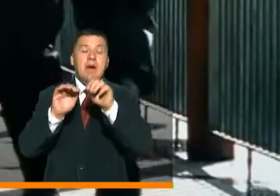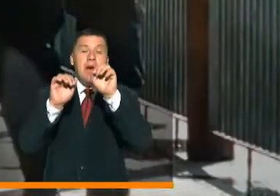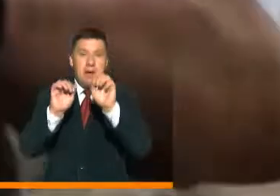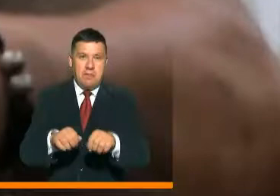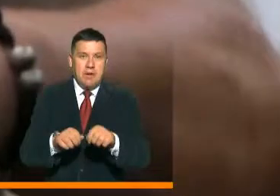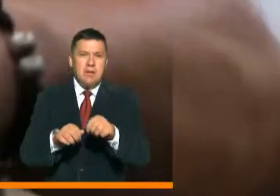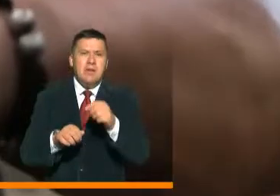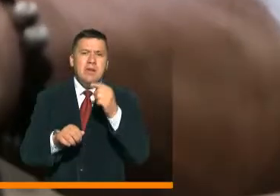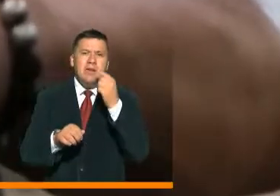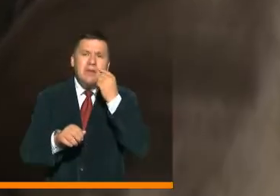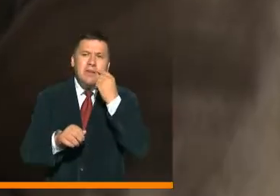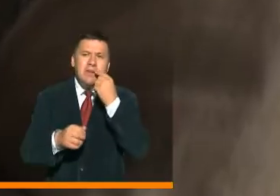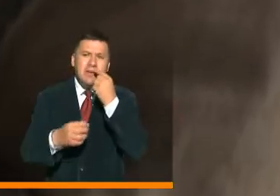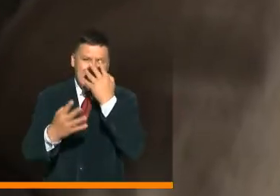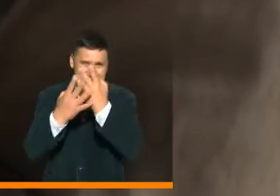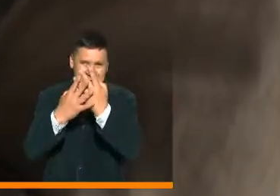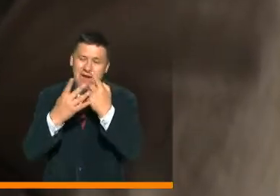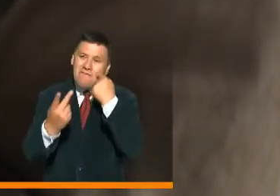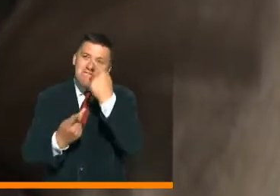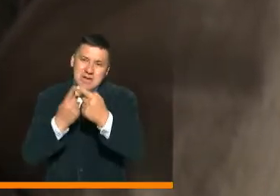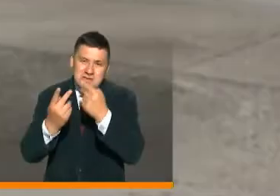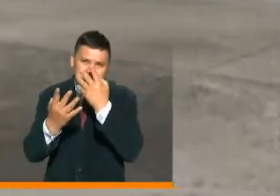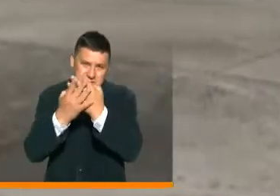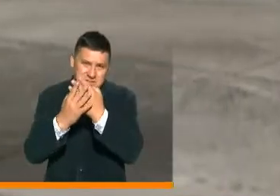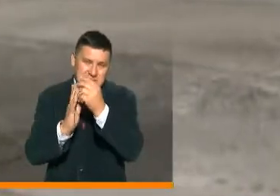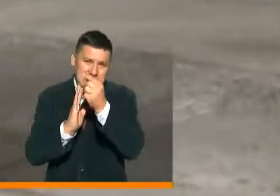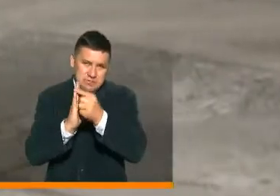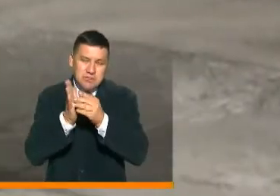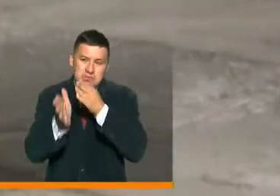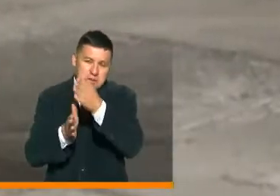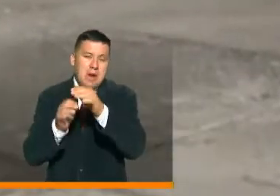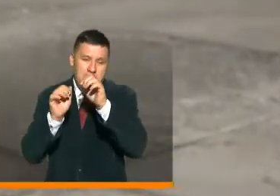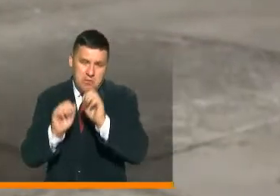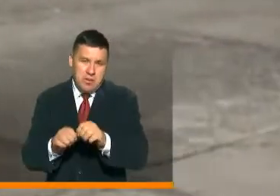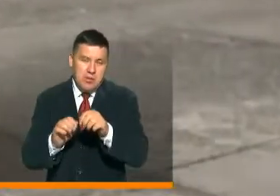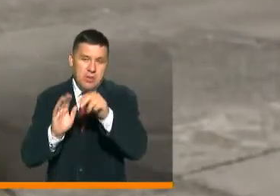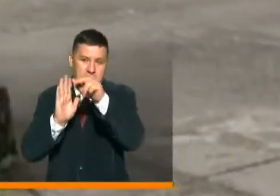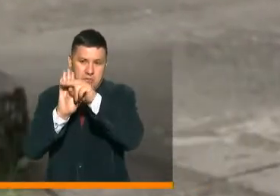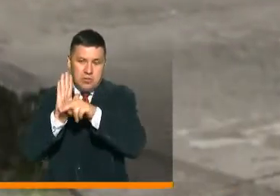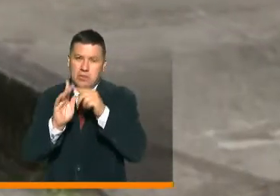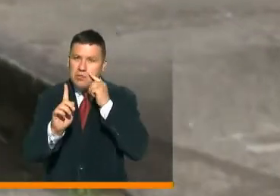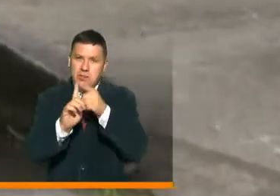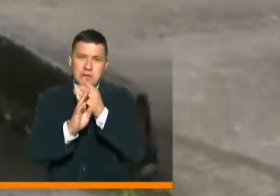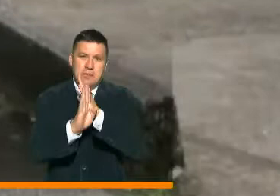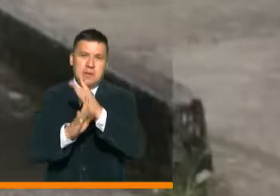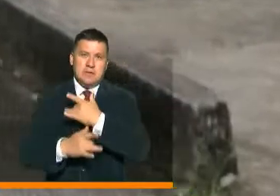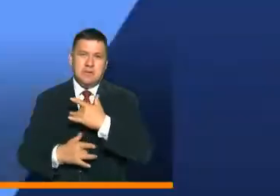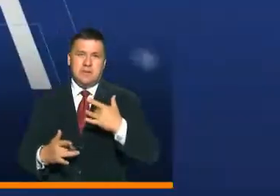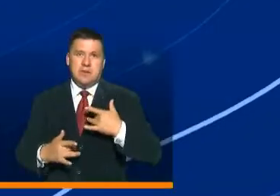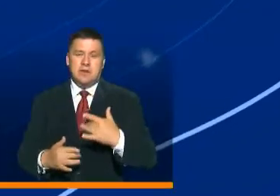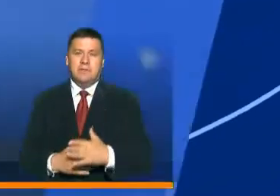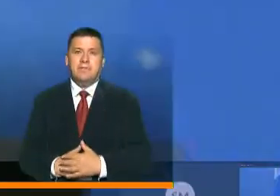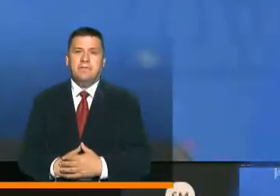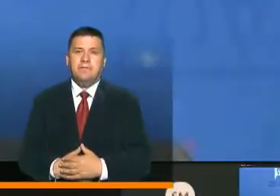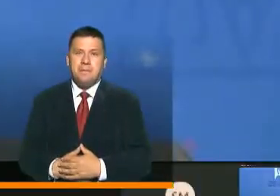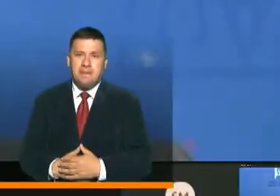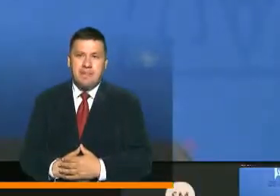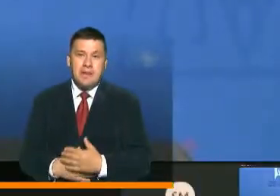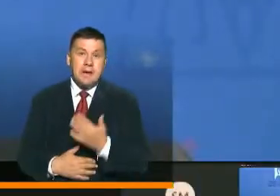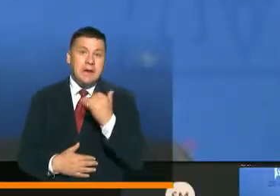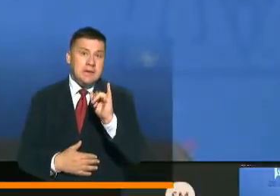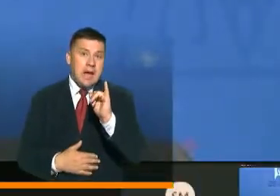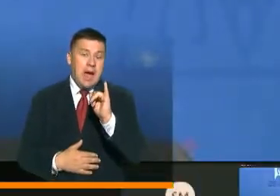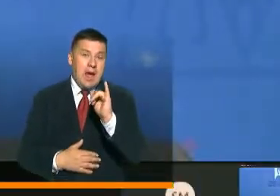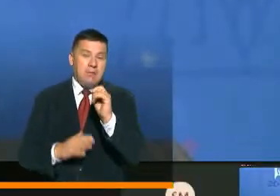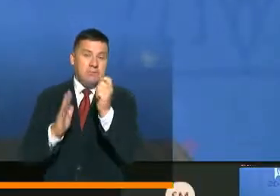las visitas de cónyuges y familiares en centros carcelarios bajo protocolos de bioseguridad. Se